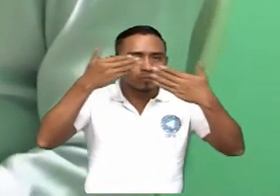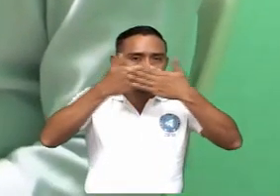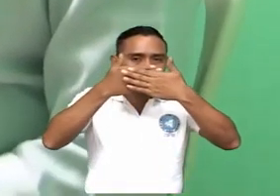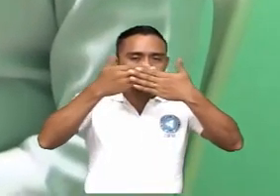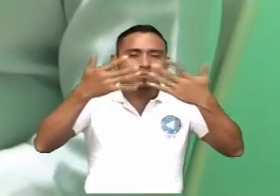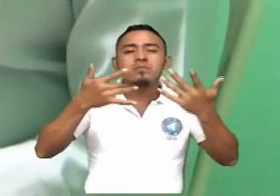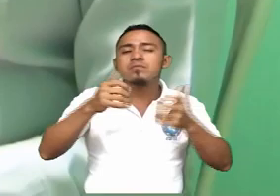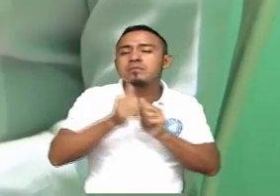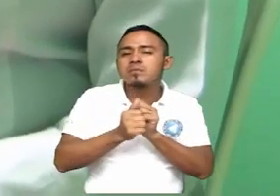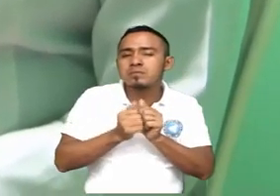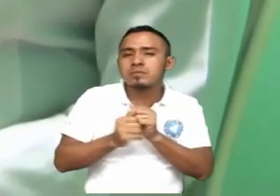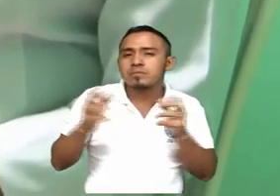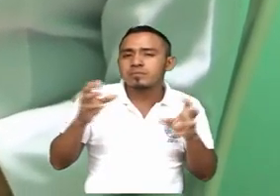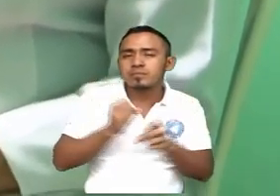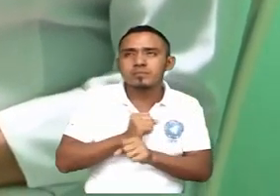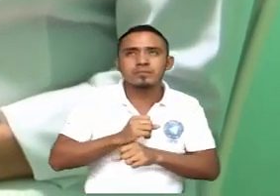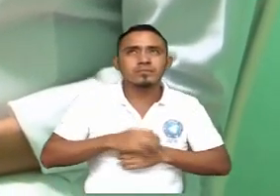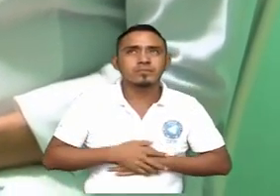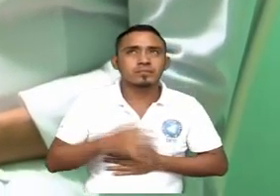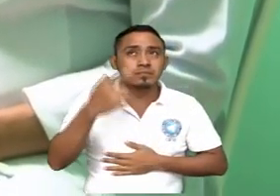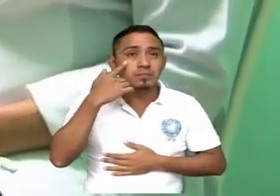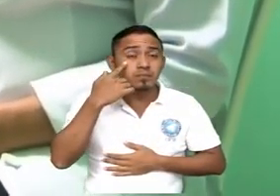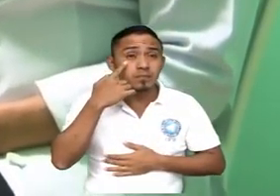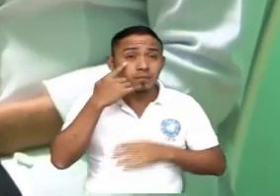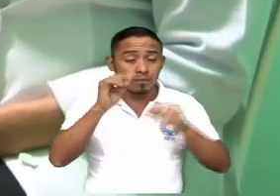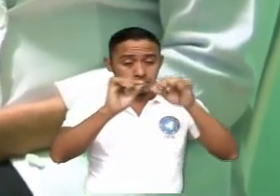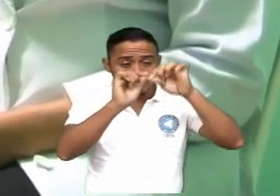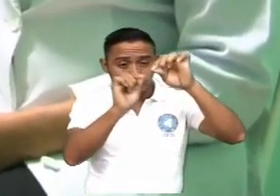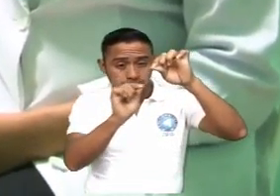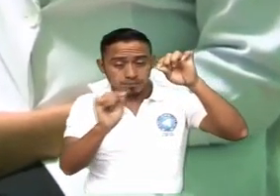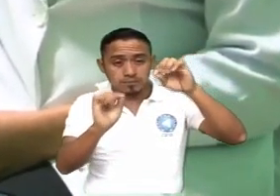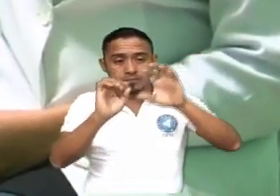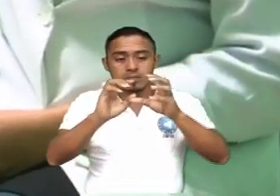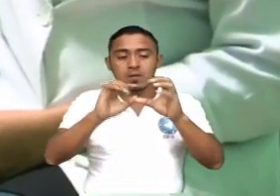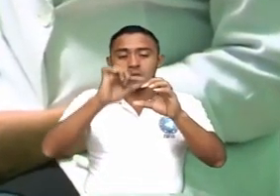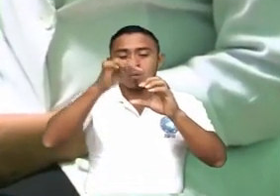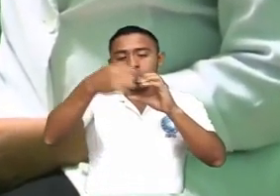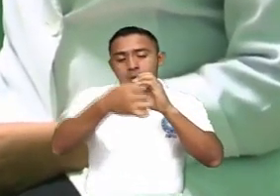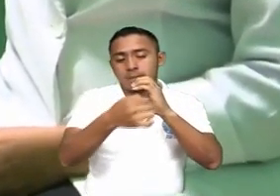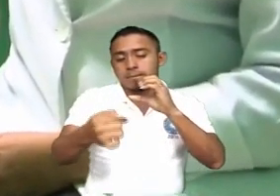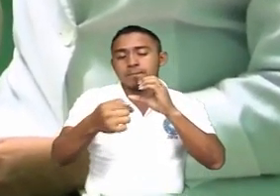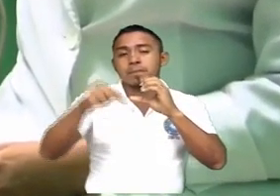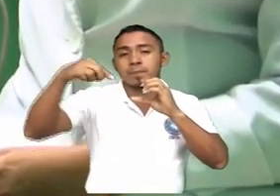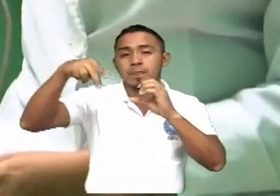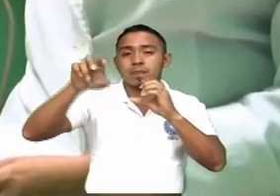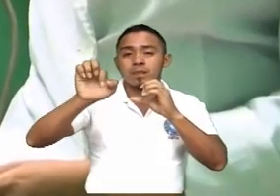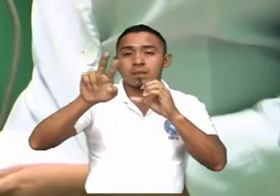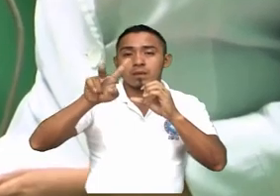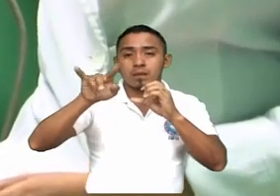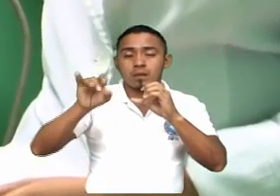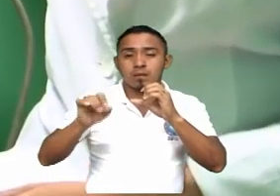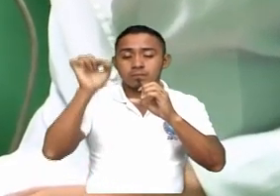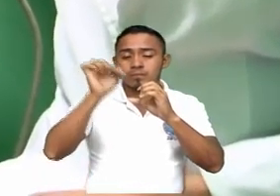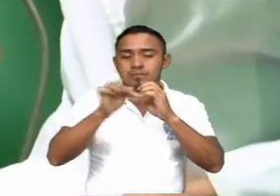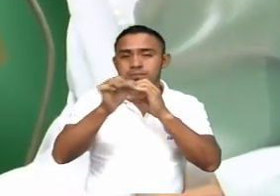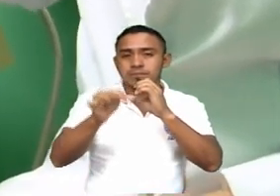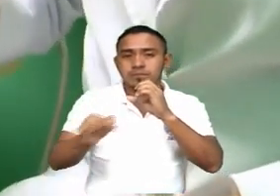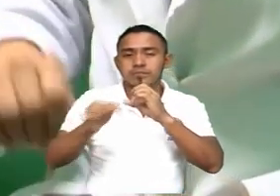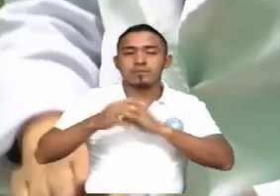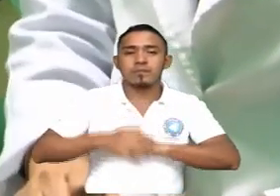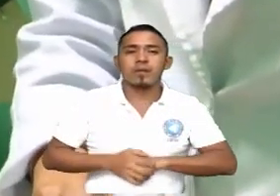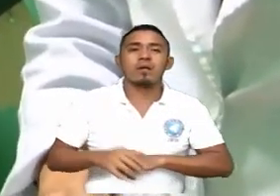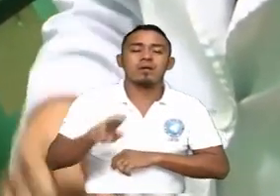ejemplo? Esta parte, el nervio. ¿Qué está por detrás? Que está por detrás. Entonces se habla que existe